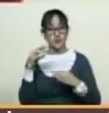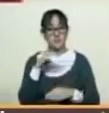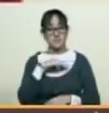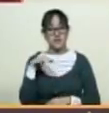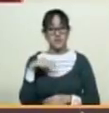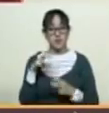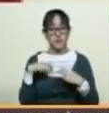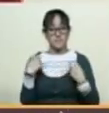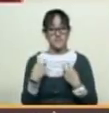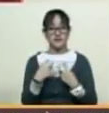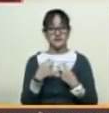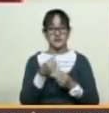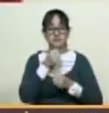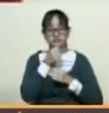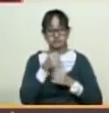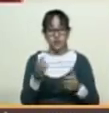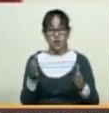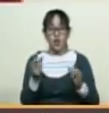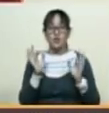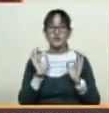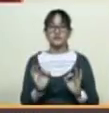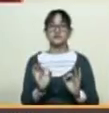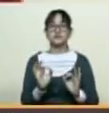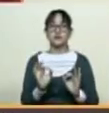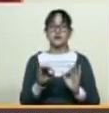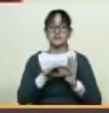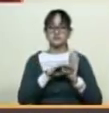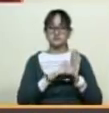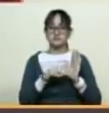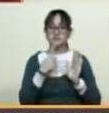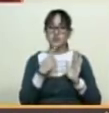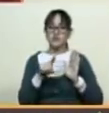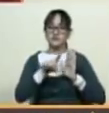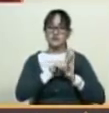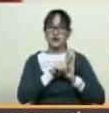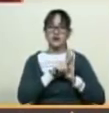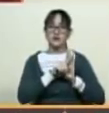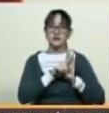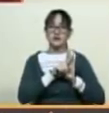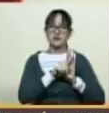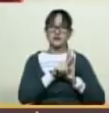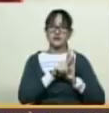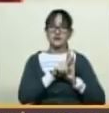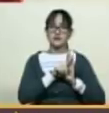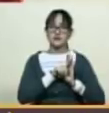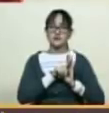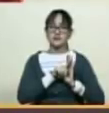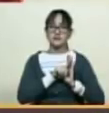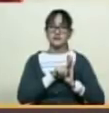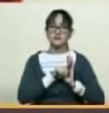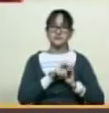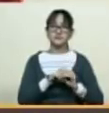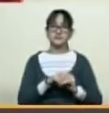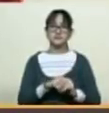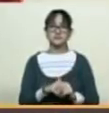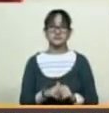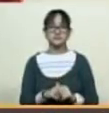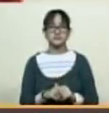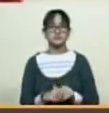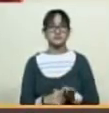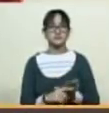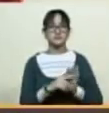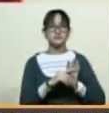mesa, y la publicación oficial, tal como lo establece la ley, se va a hacer de manera digital.